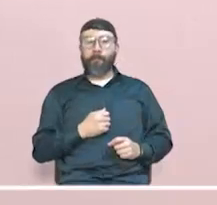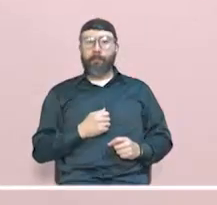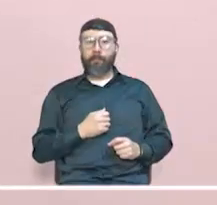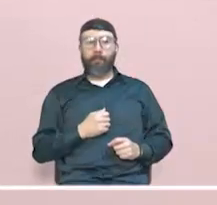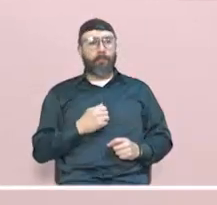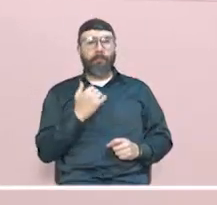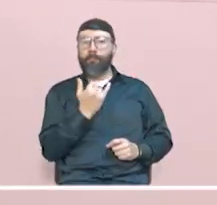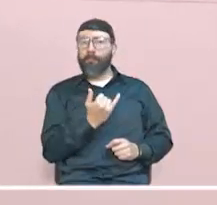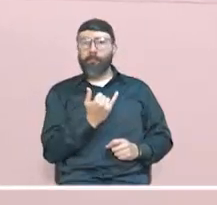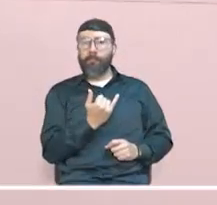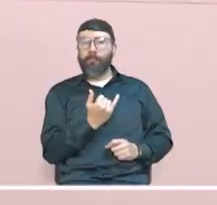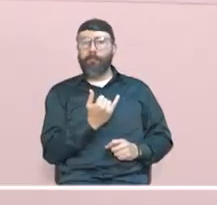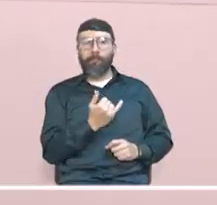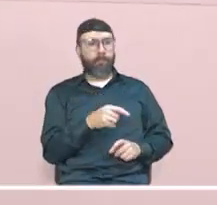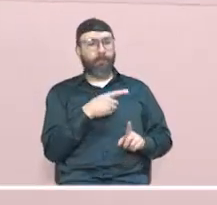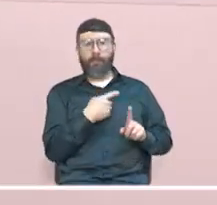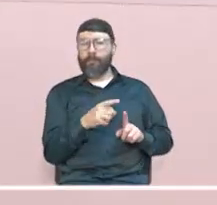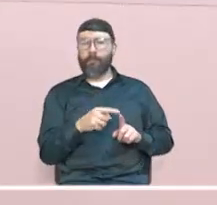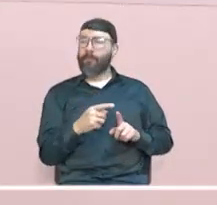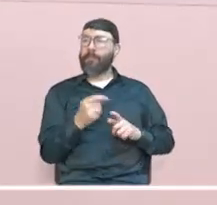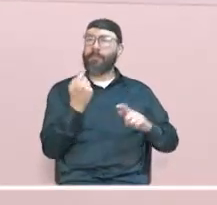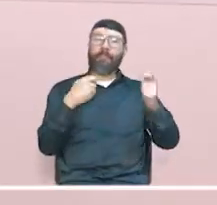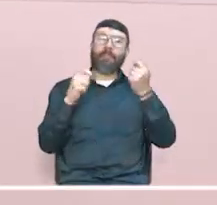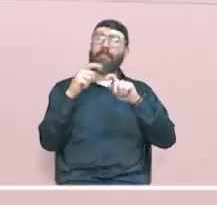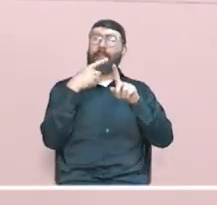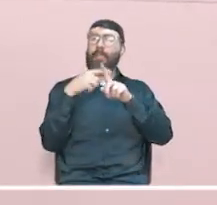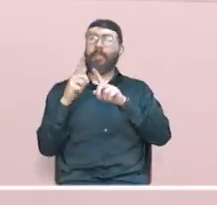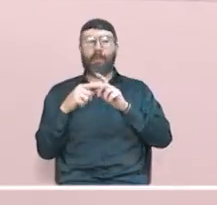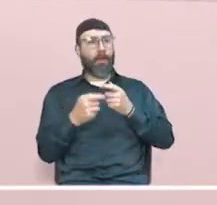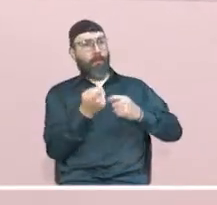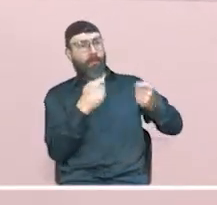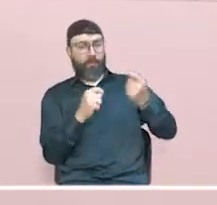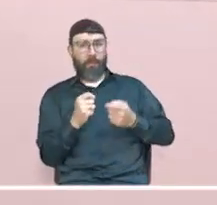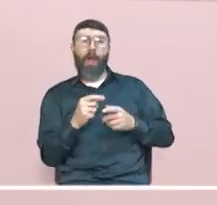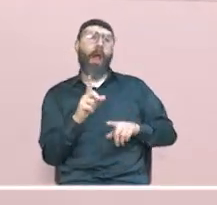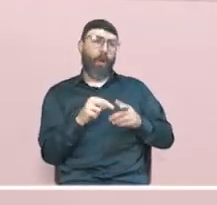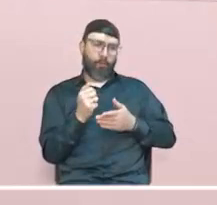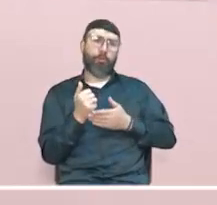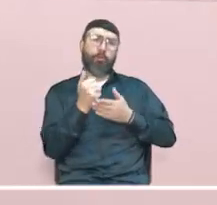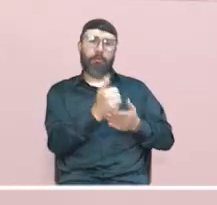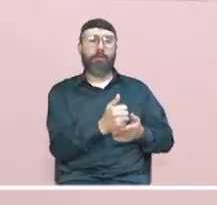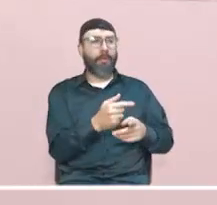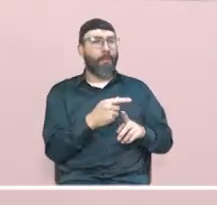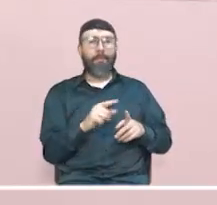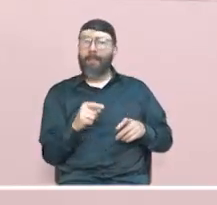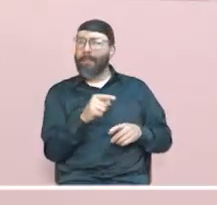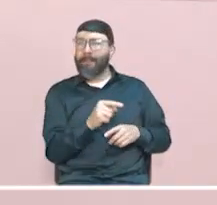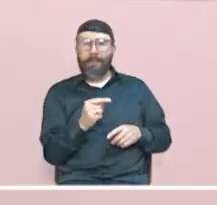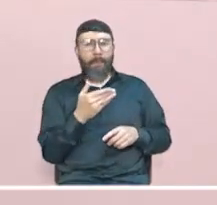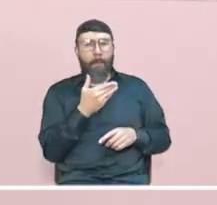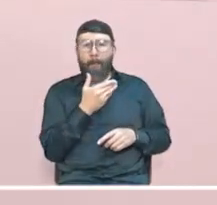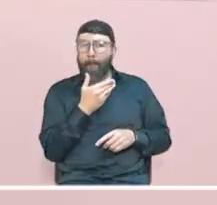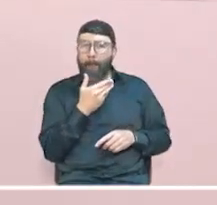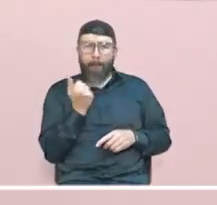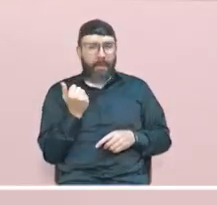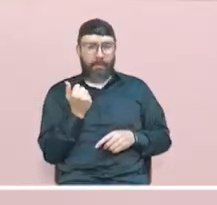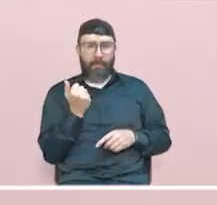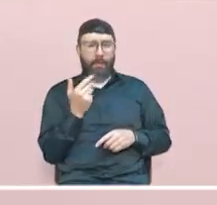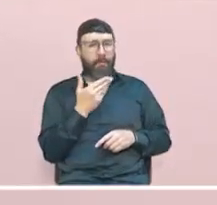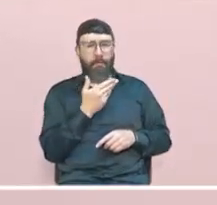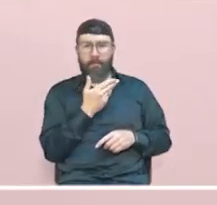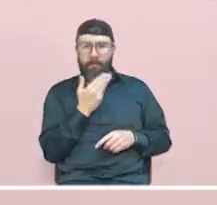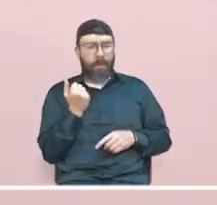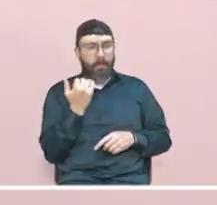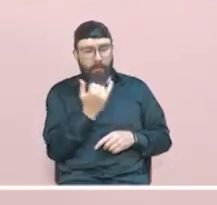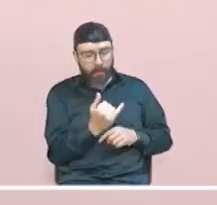cantidad de publicidad, claro, hay algunos productos que ayudan, pero la mejor posibilidad con